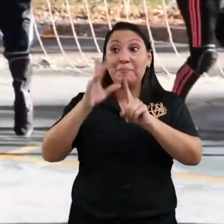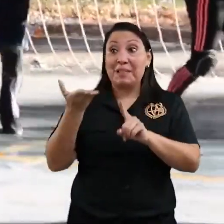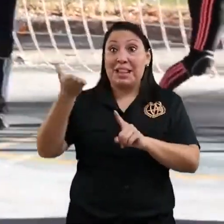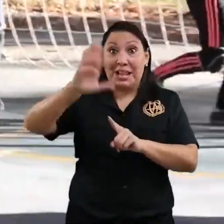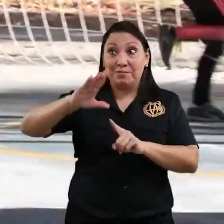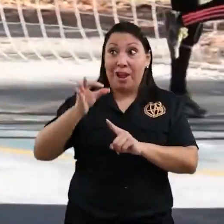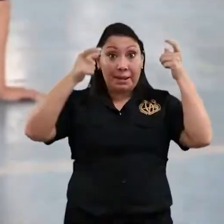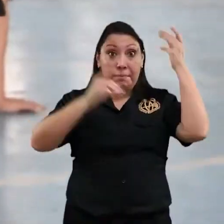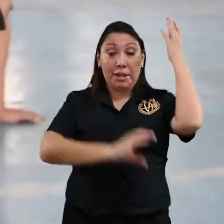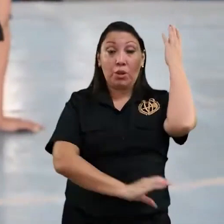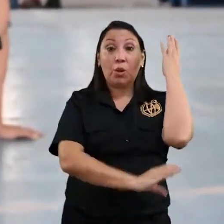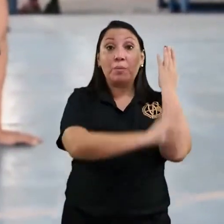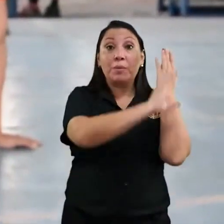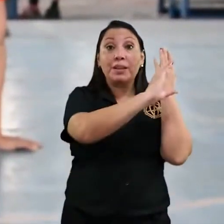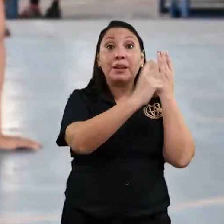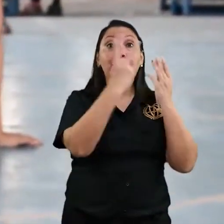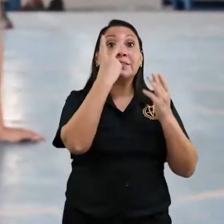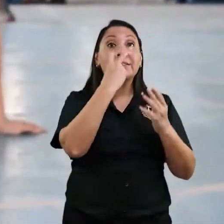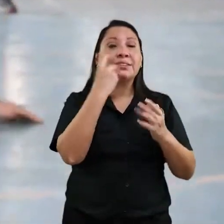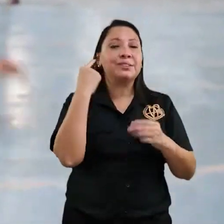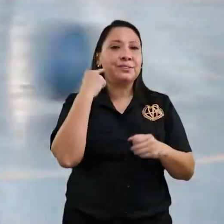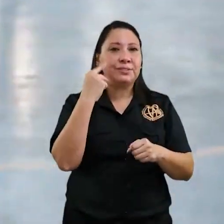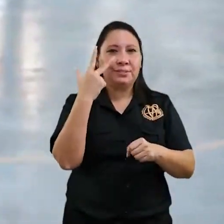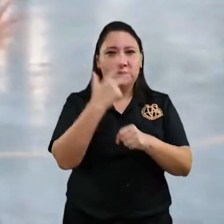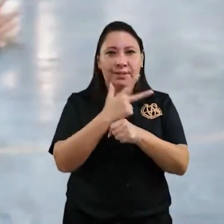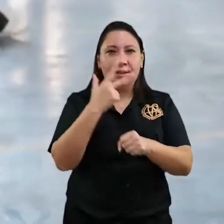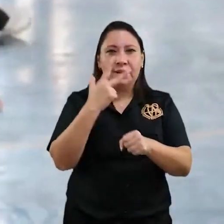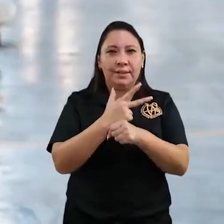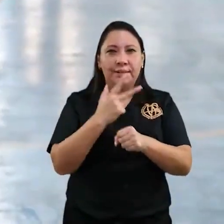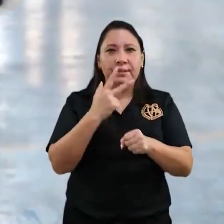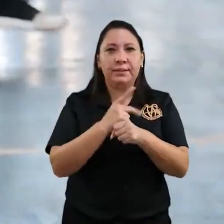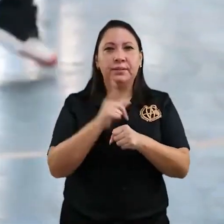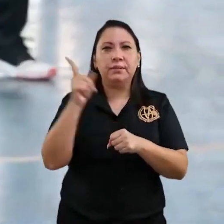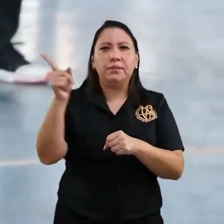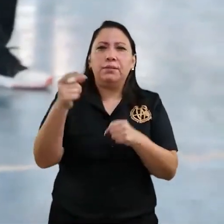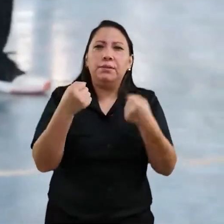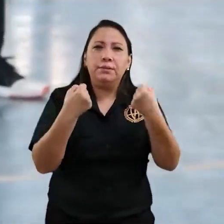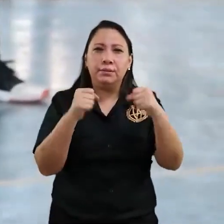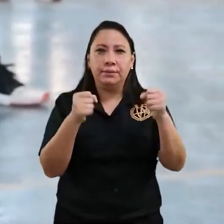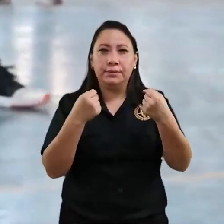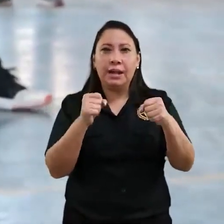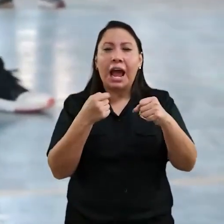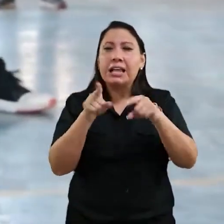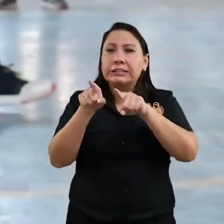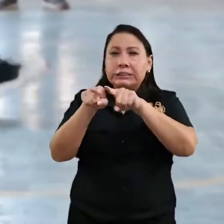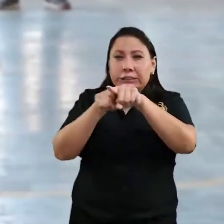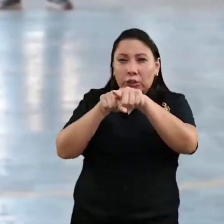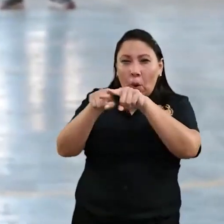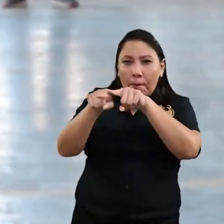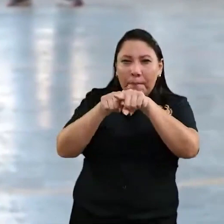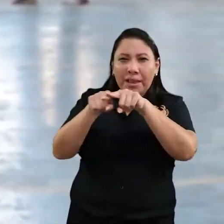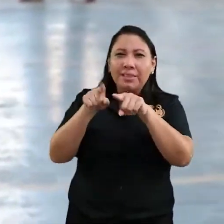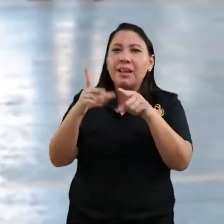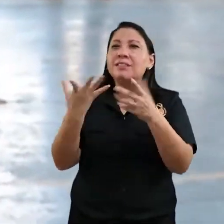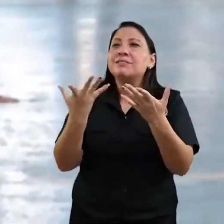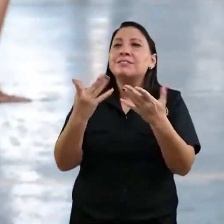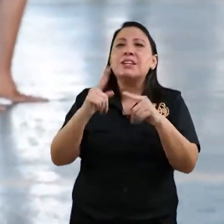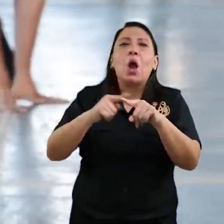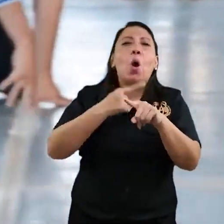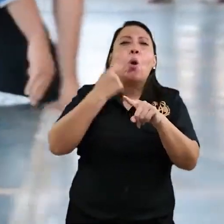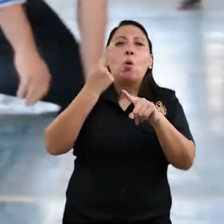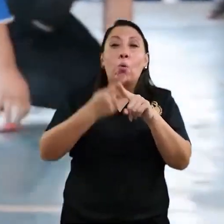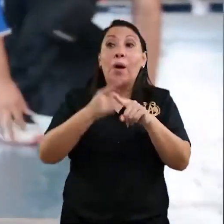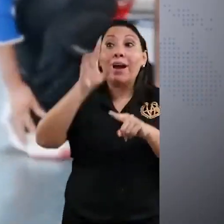acompañarlos esta invitación está abierta a todo tipo de público para conocer y aprender más sobre el Gold